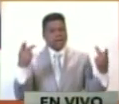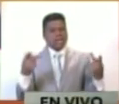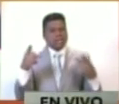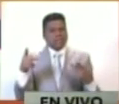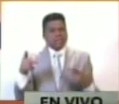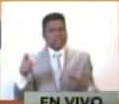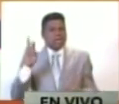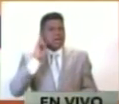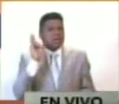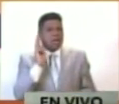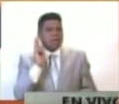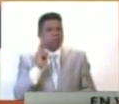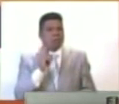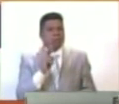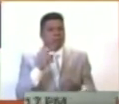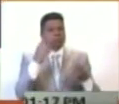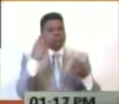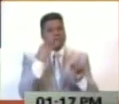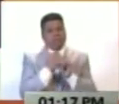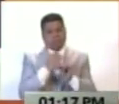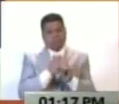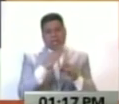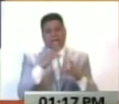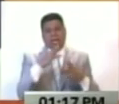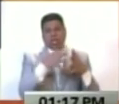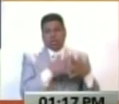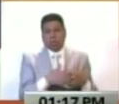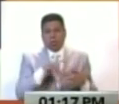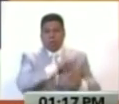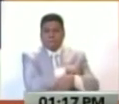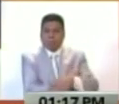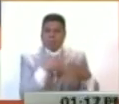servicio de los poderes imperiales